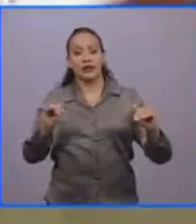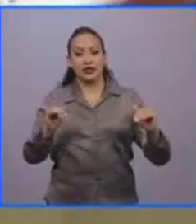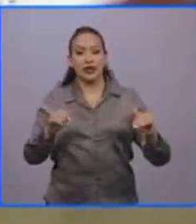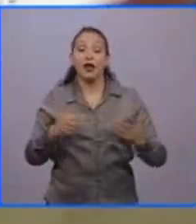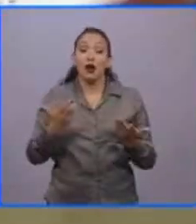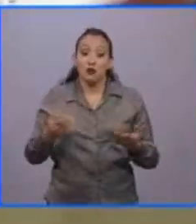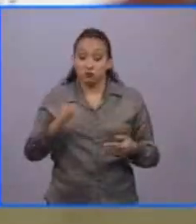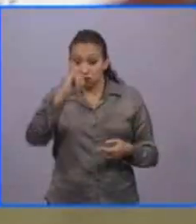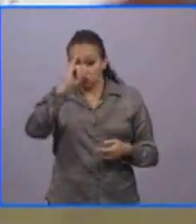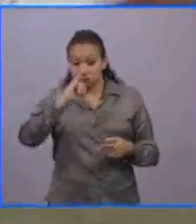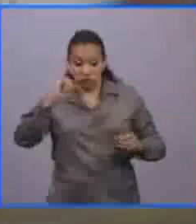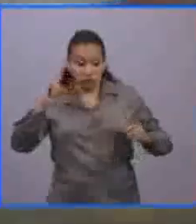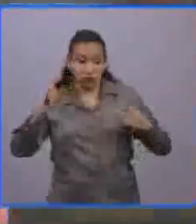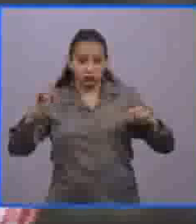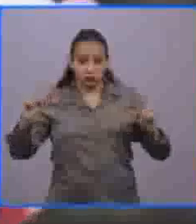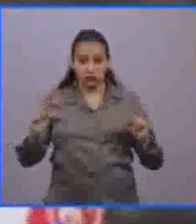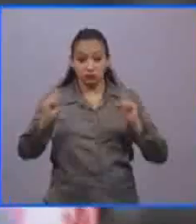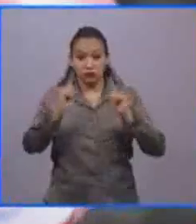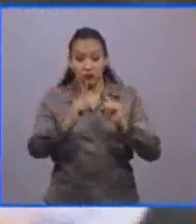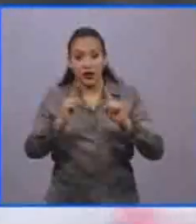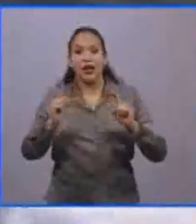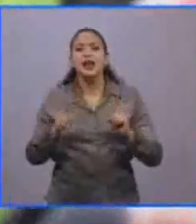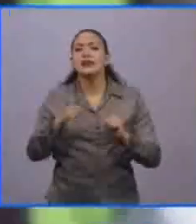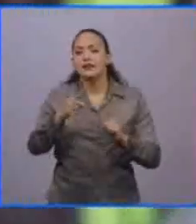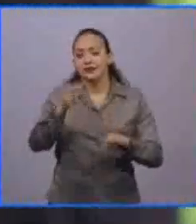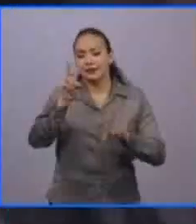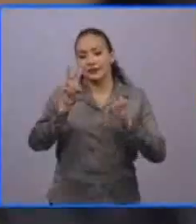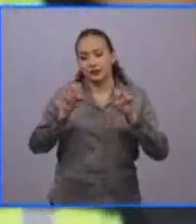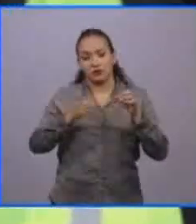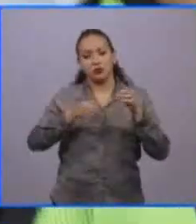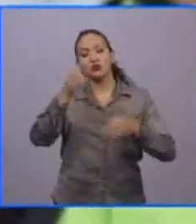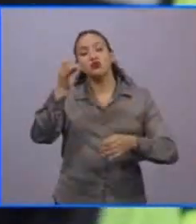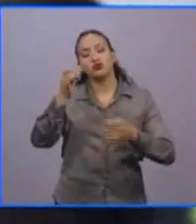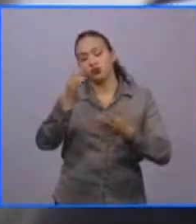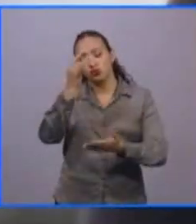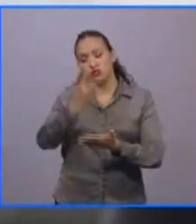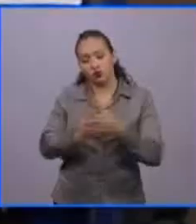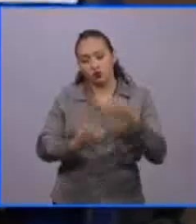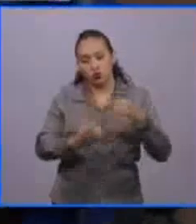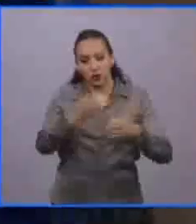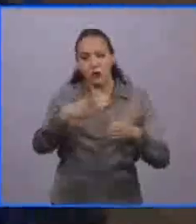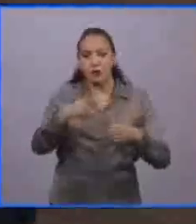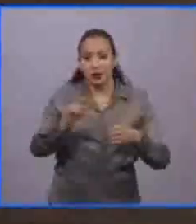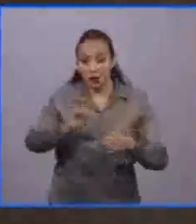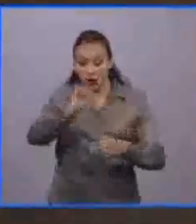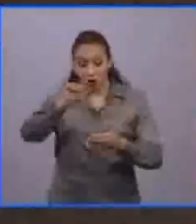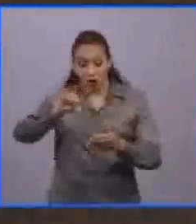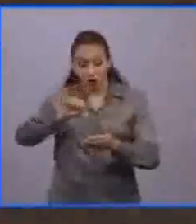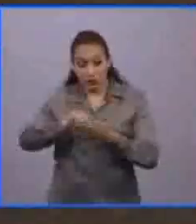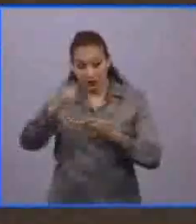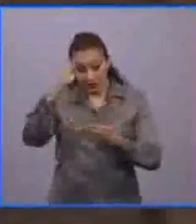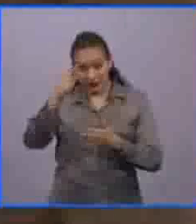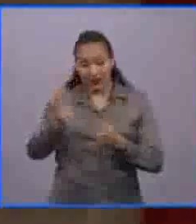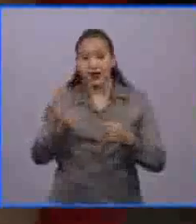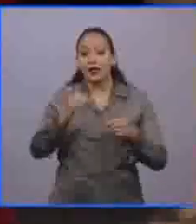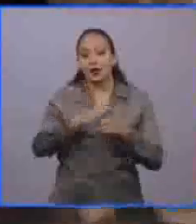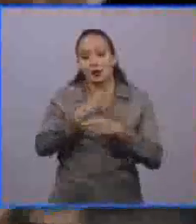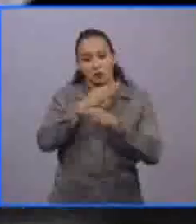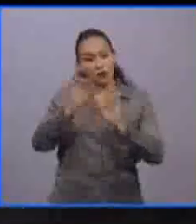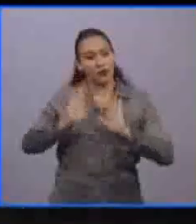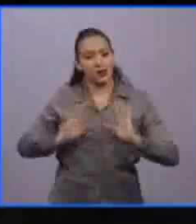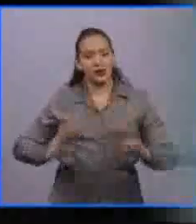su naturaleza es materialmente jurisdiccional, no obstante que los centros de conciliación están vinculados a la administración